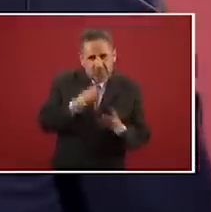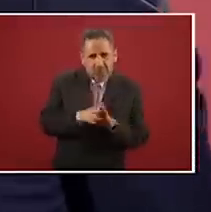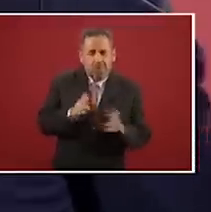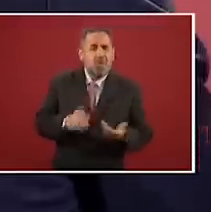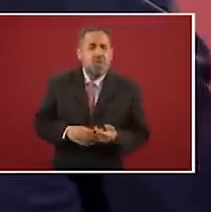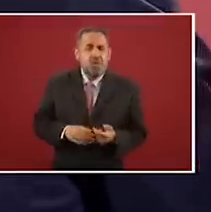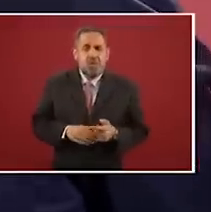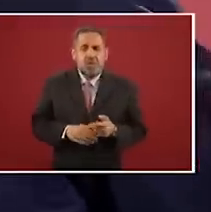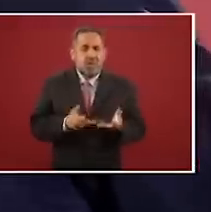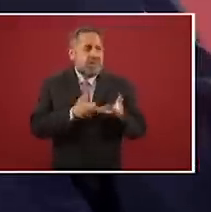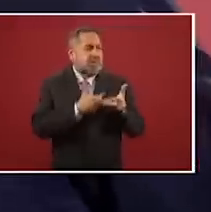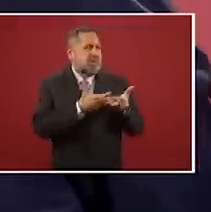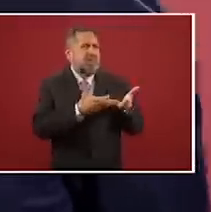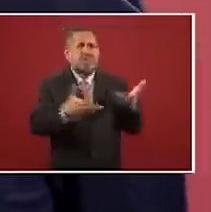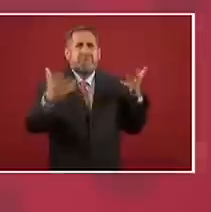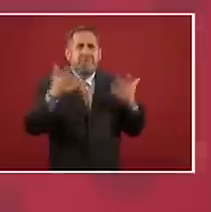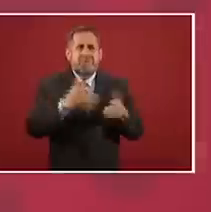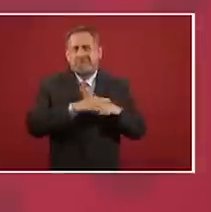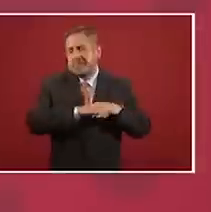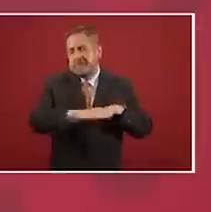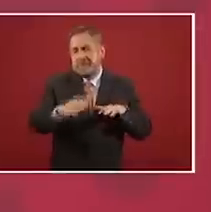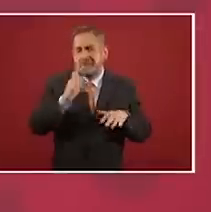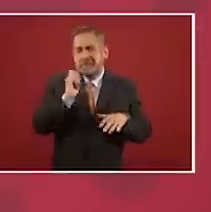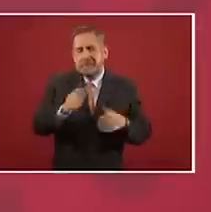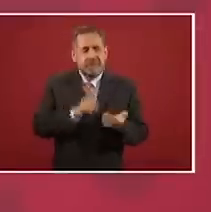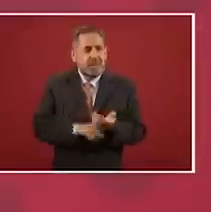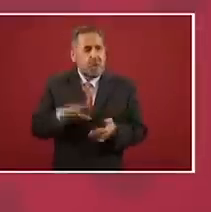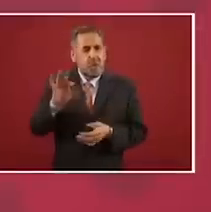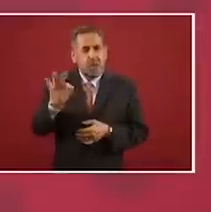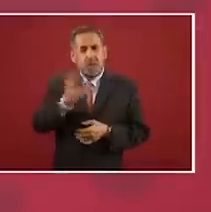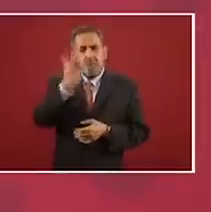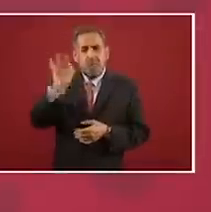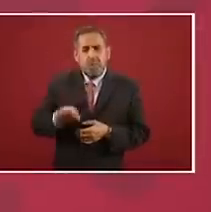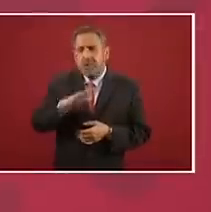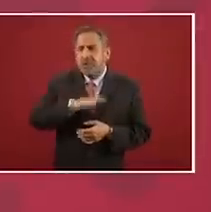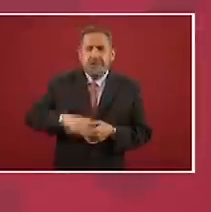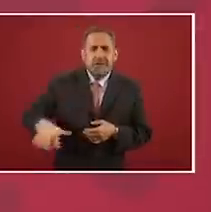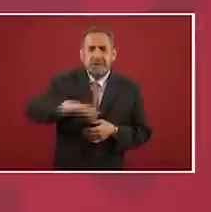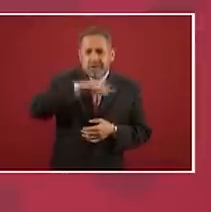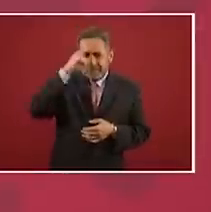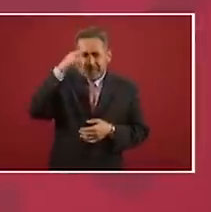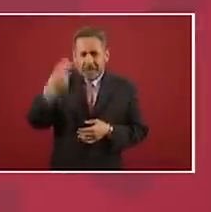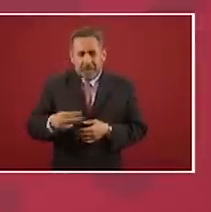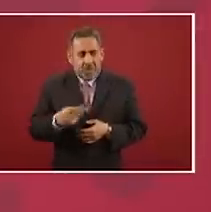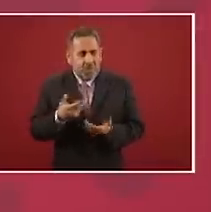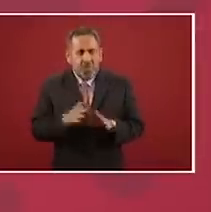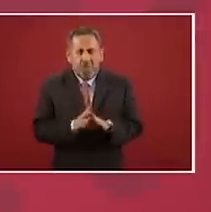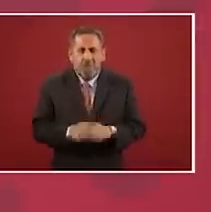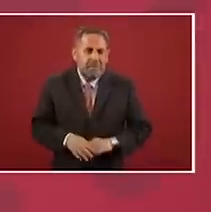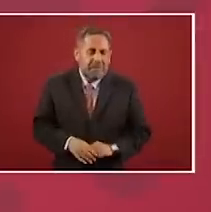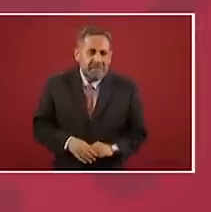una superficie tan grande que representa el 40% del territorio nacional?